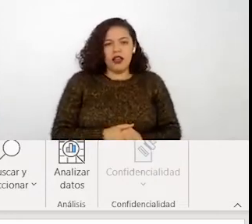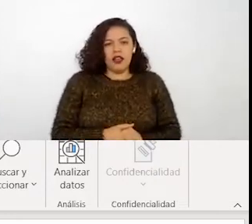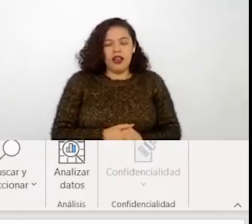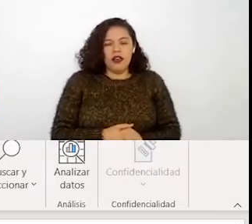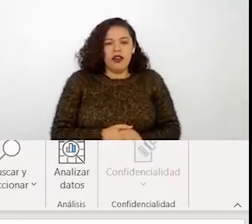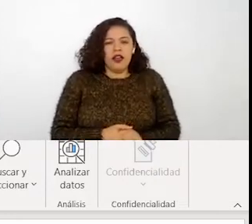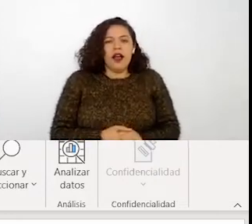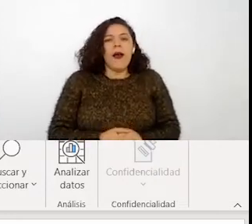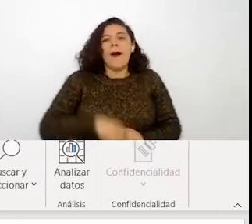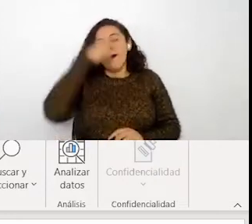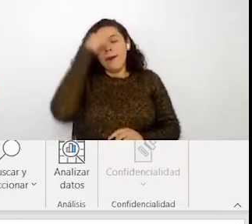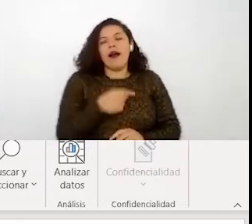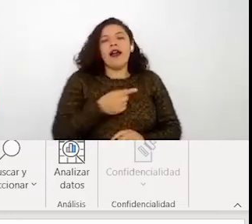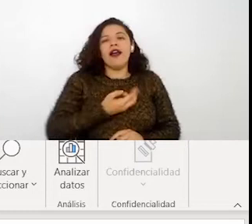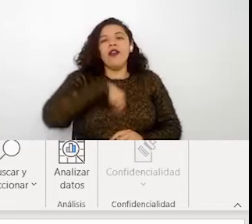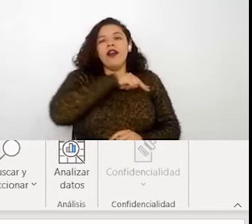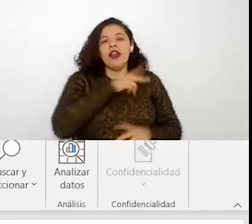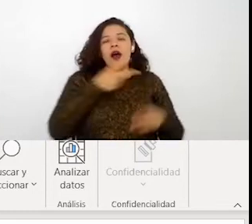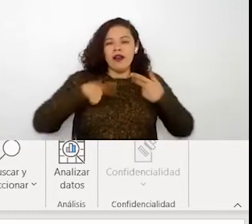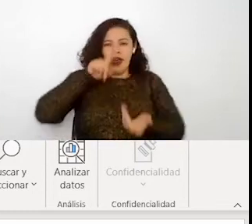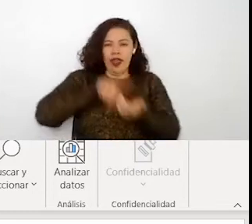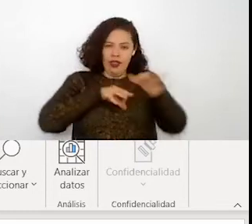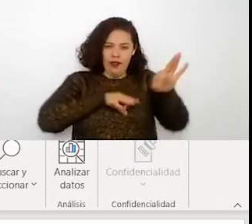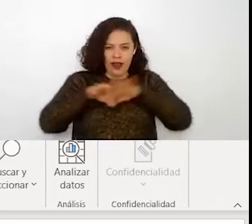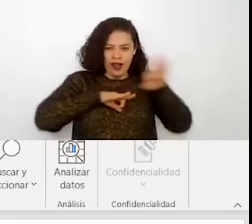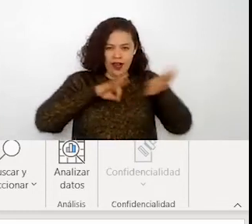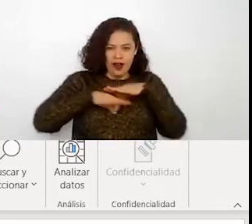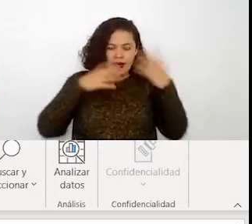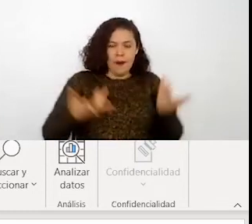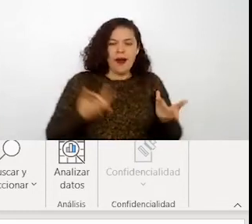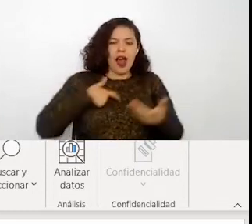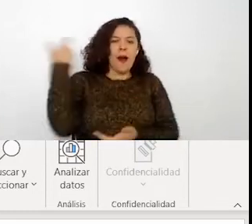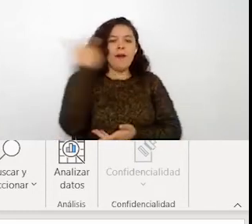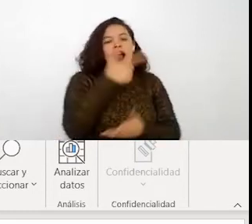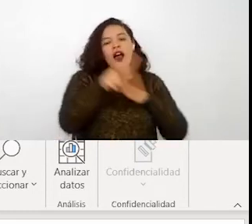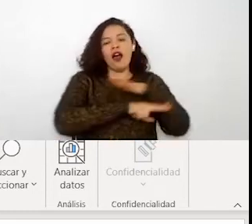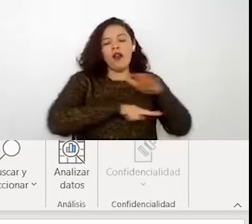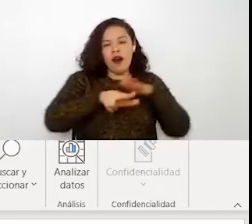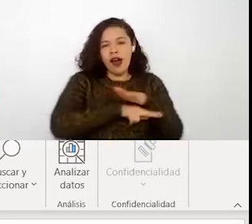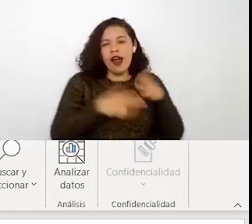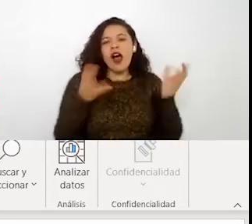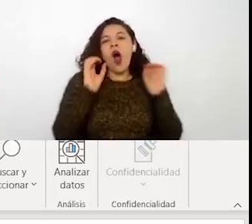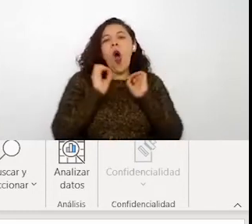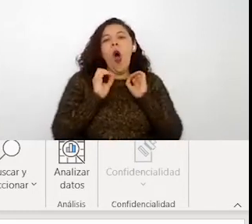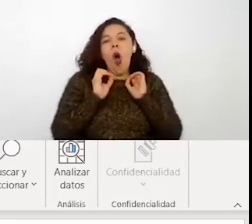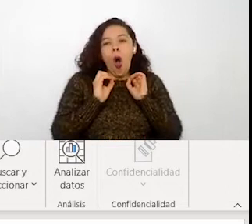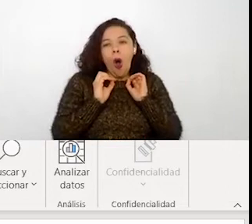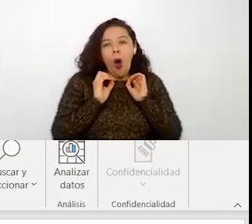de nuestros de nuestra plantilla de personal de sueldos honorarios o de voluntarios